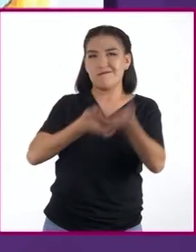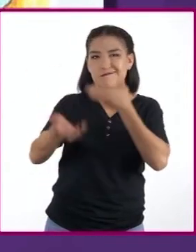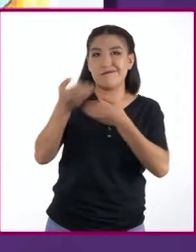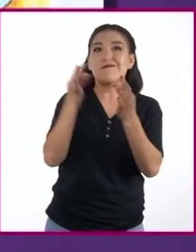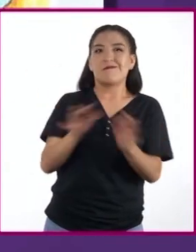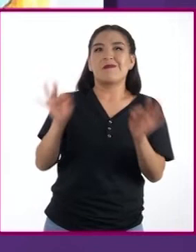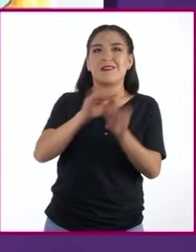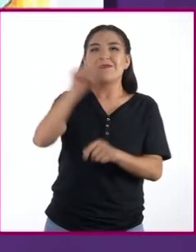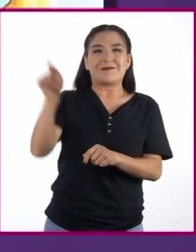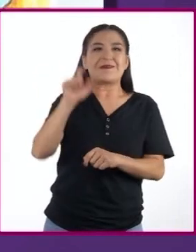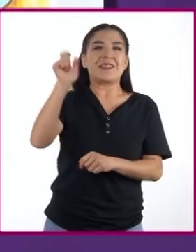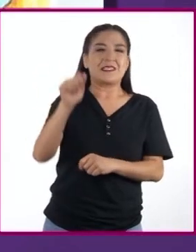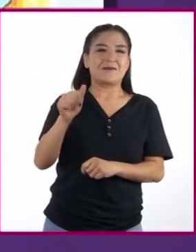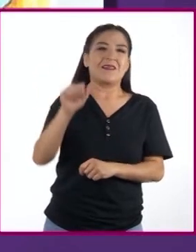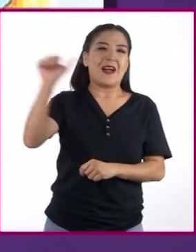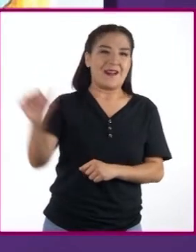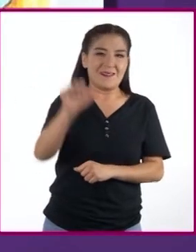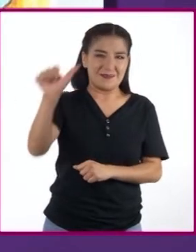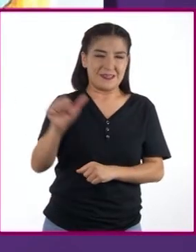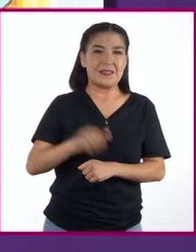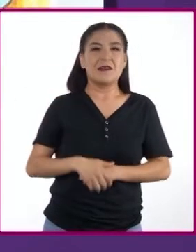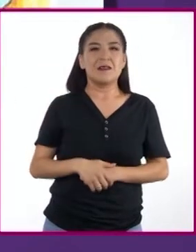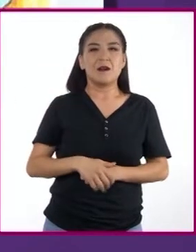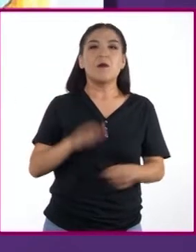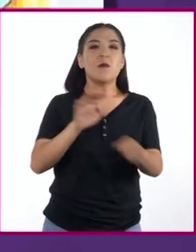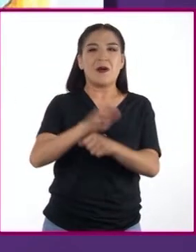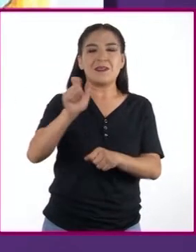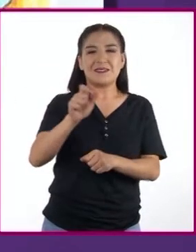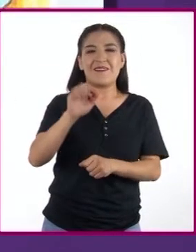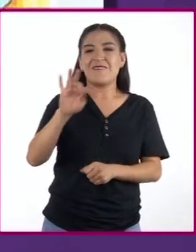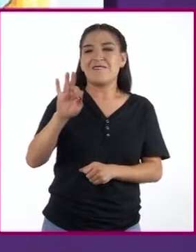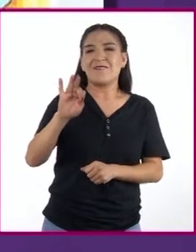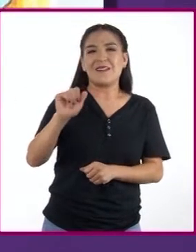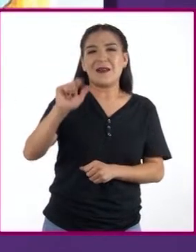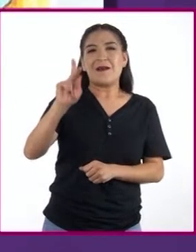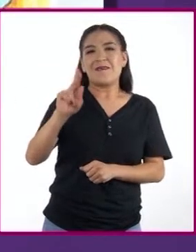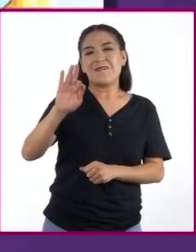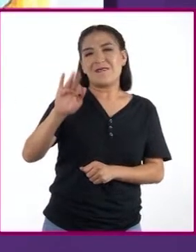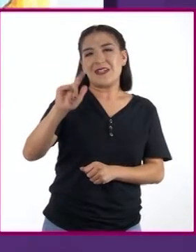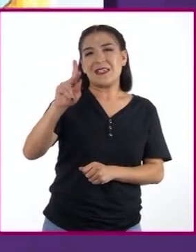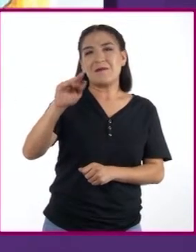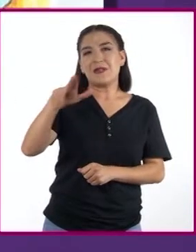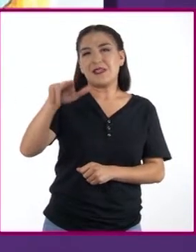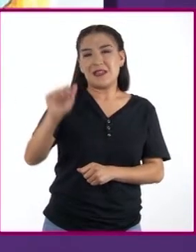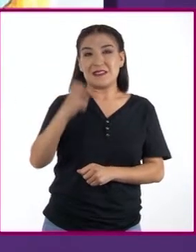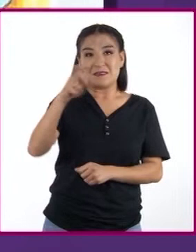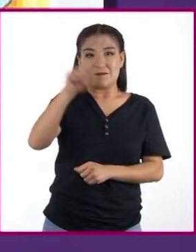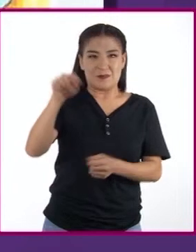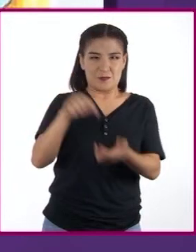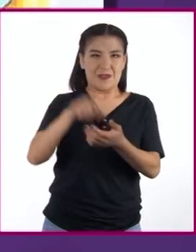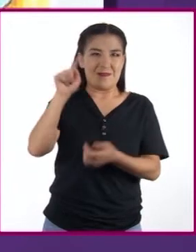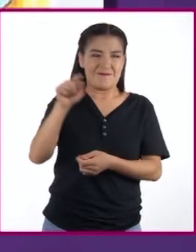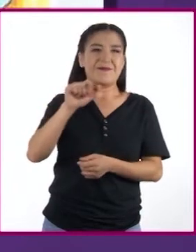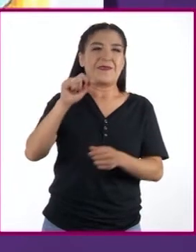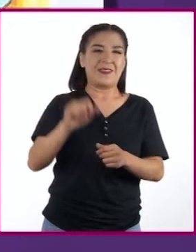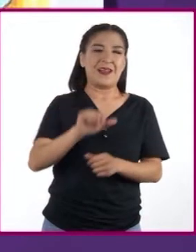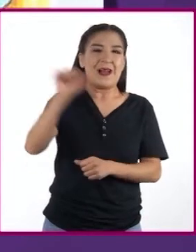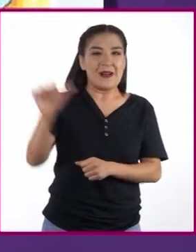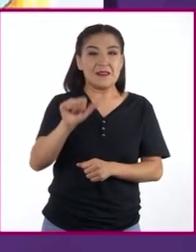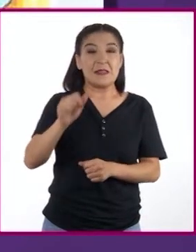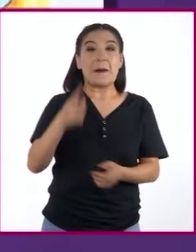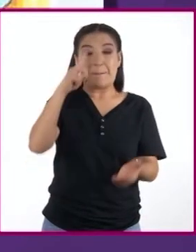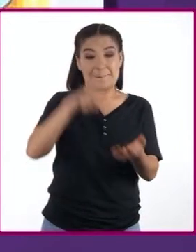Asia, especialmente con las Islas Filipinas. La inmigración asiática inició en